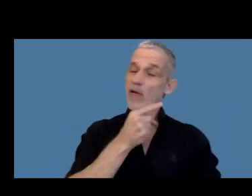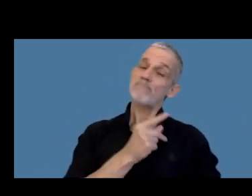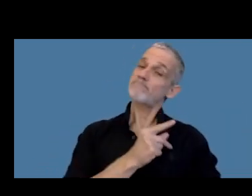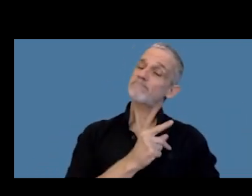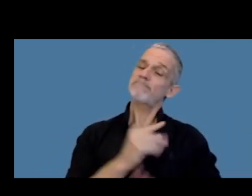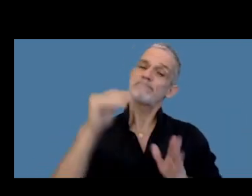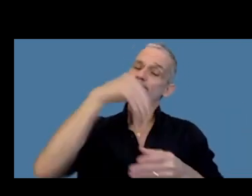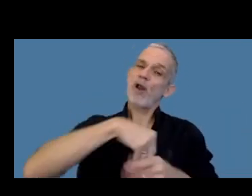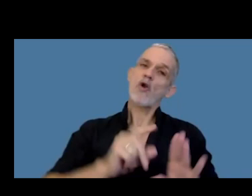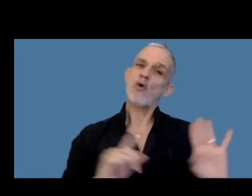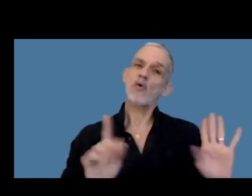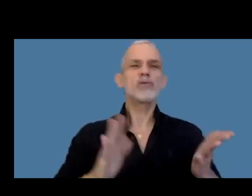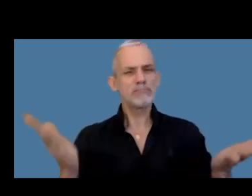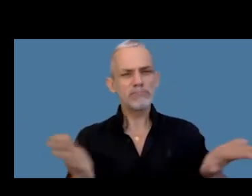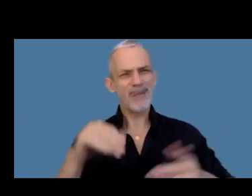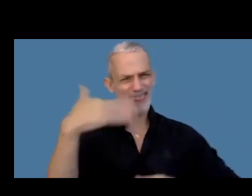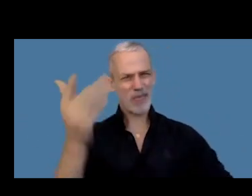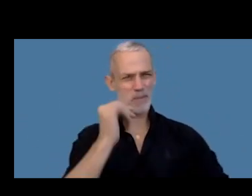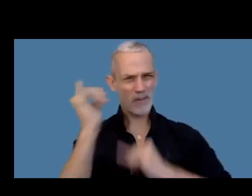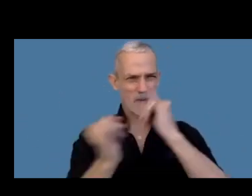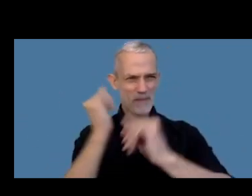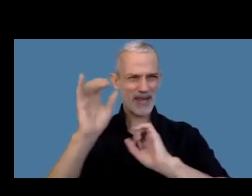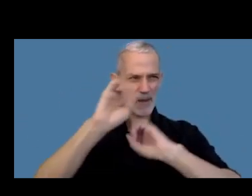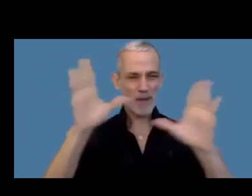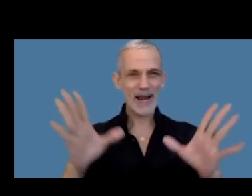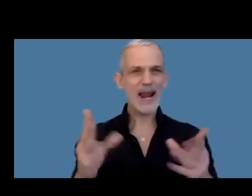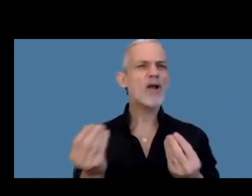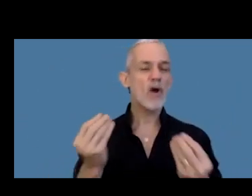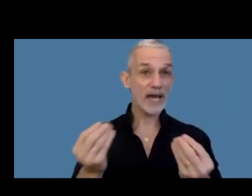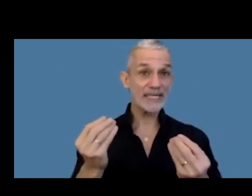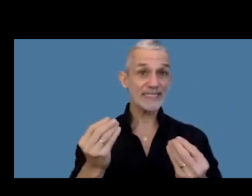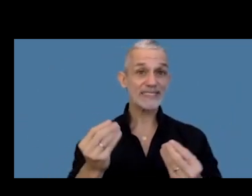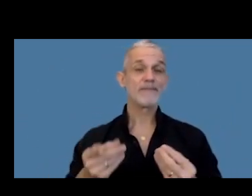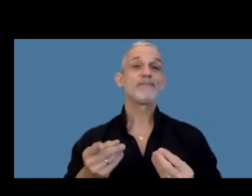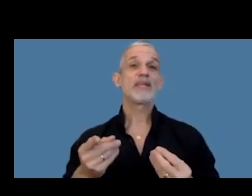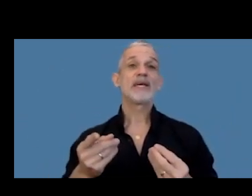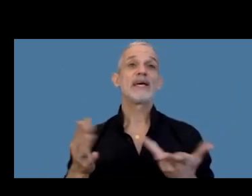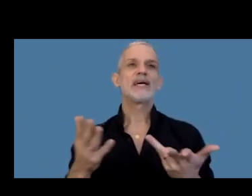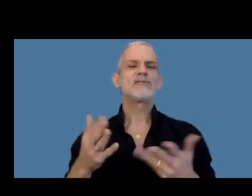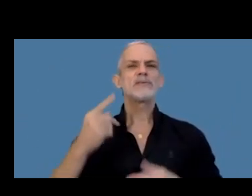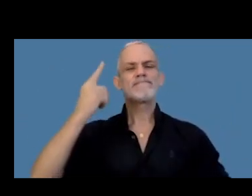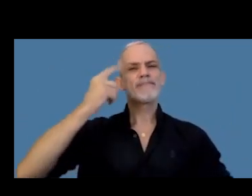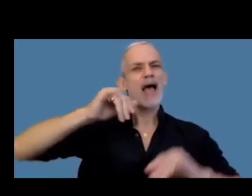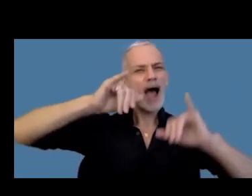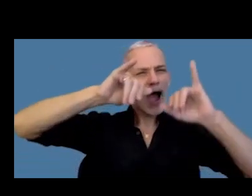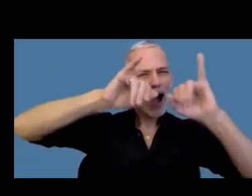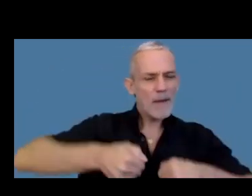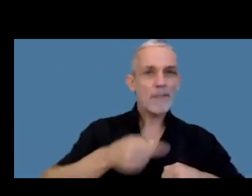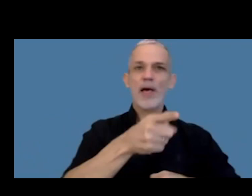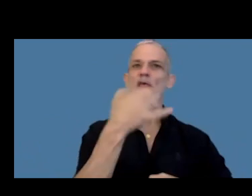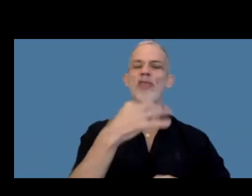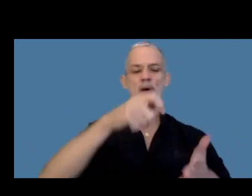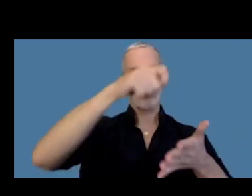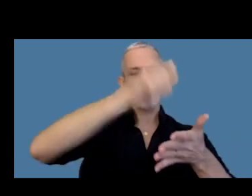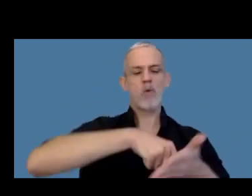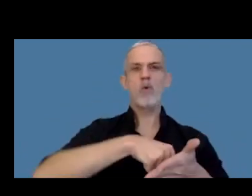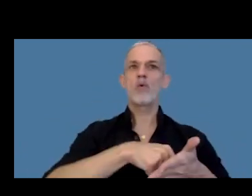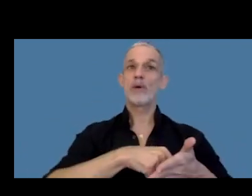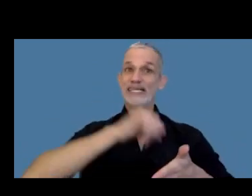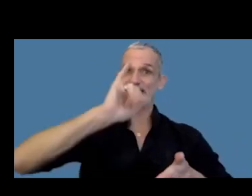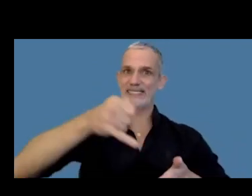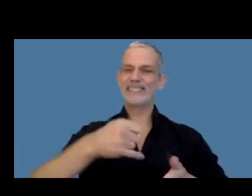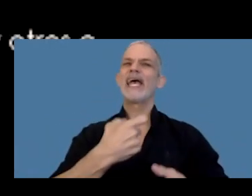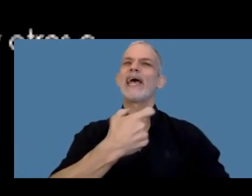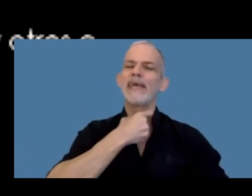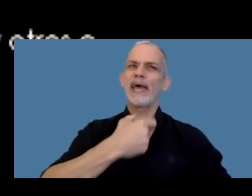Por algo que vamos a ver dentro de un ratito, que es el consentimiento y la denominada voluntad procreacional.